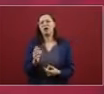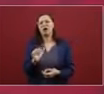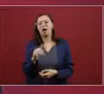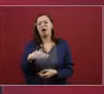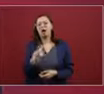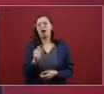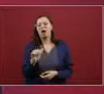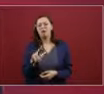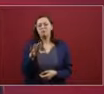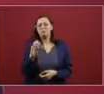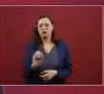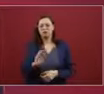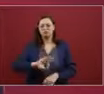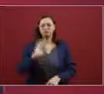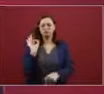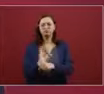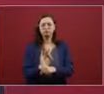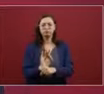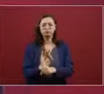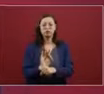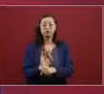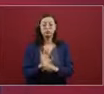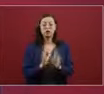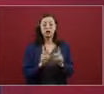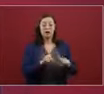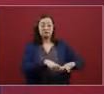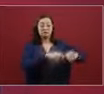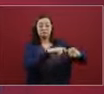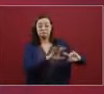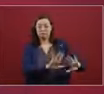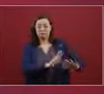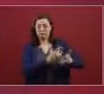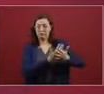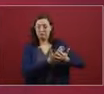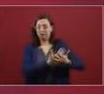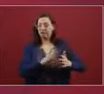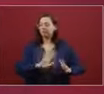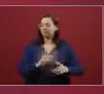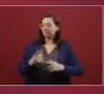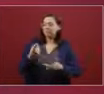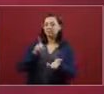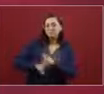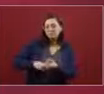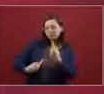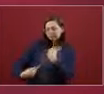con aplicación retroactiva. En tanto, mediante el diálogo,